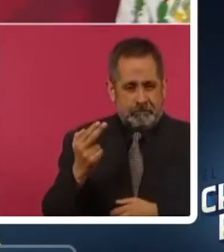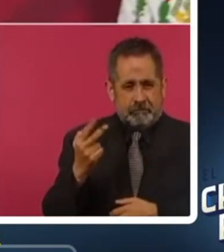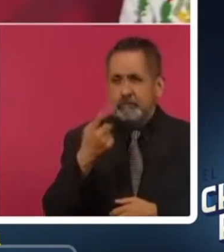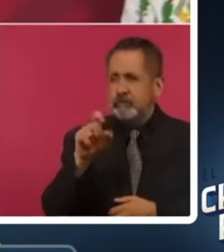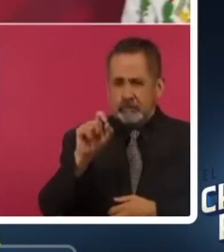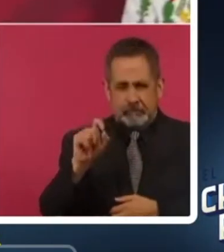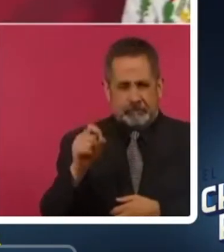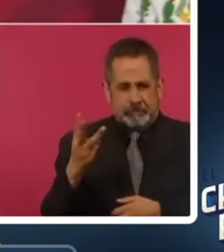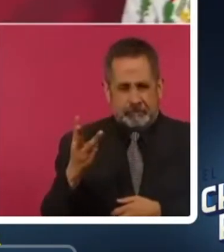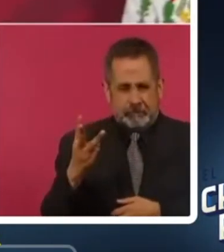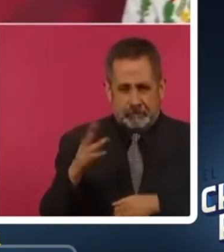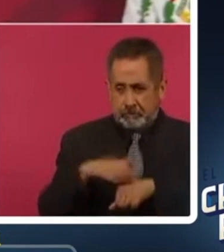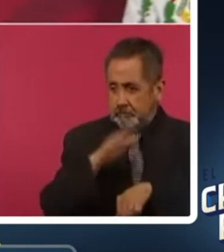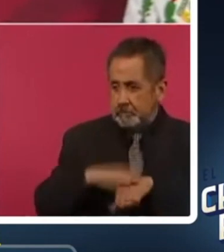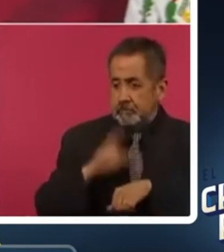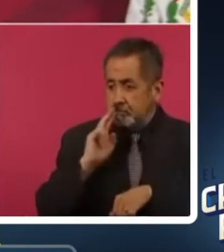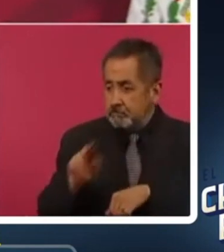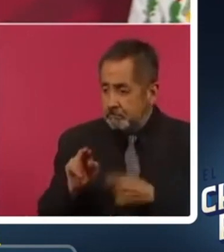123.